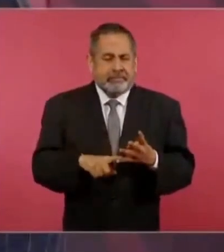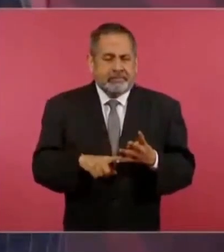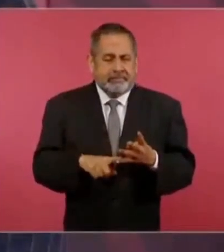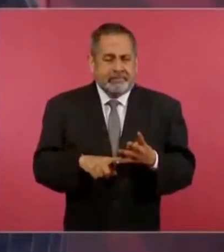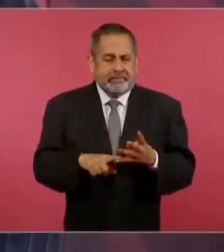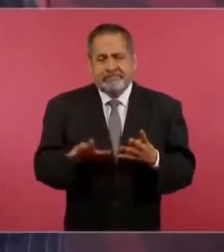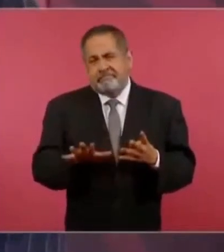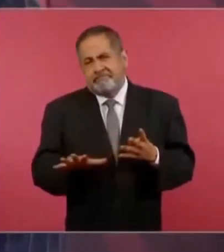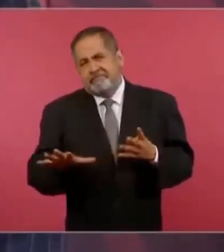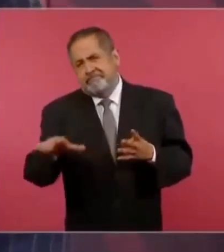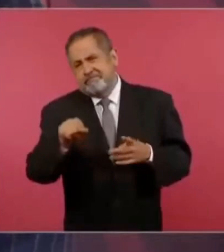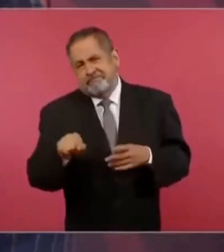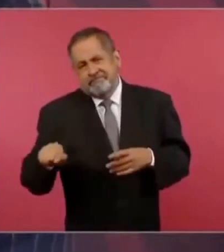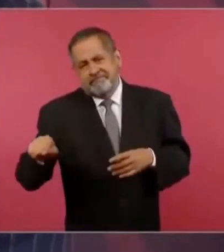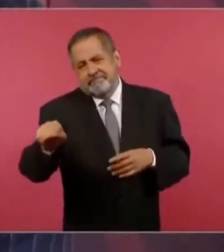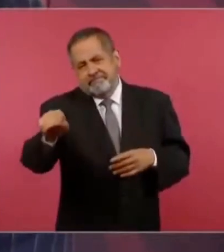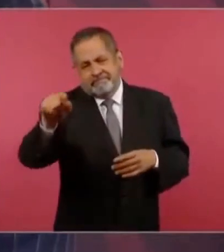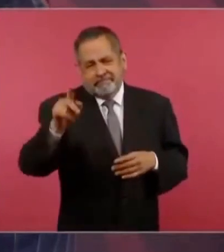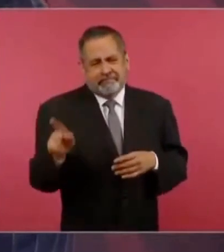hasta